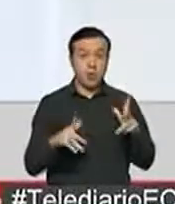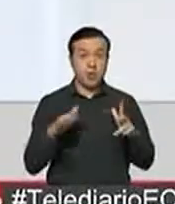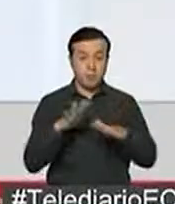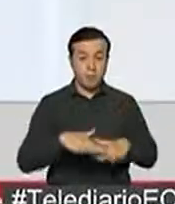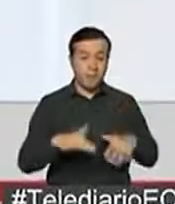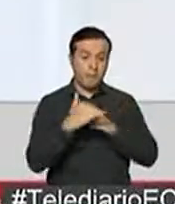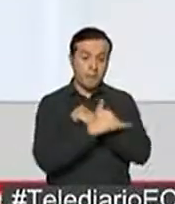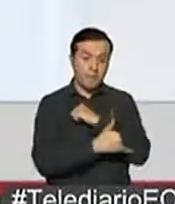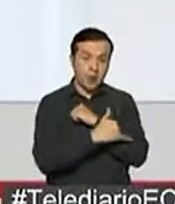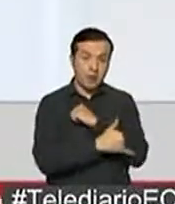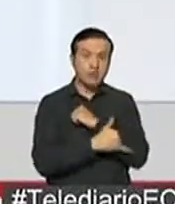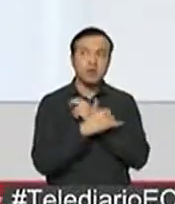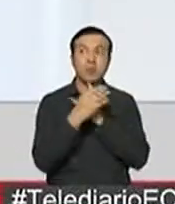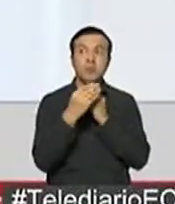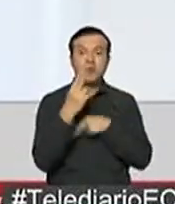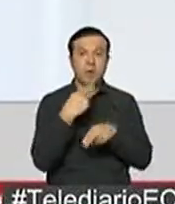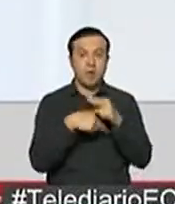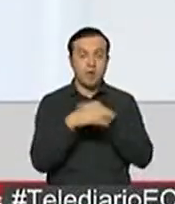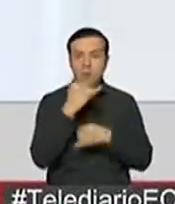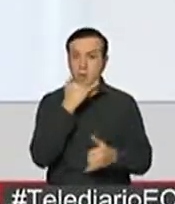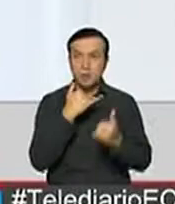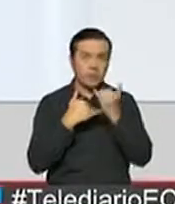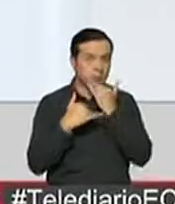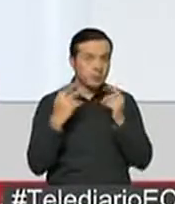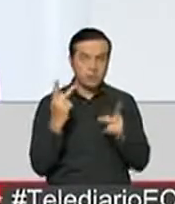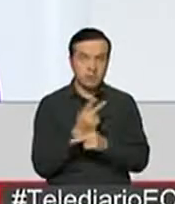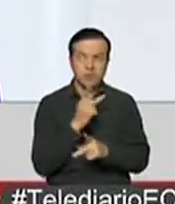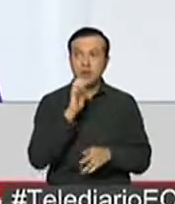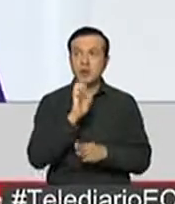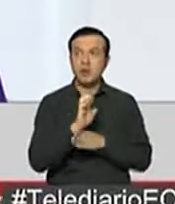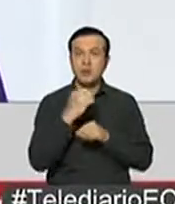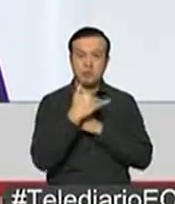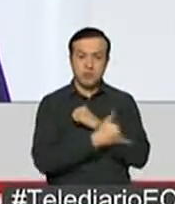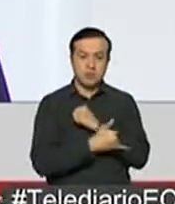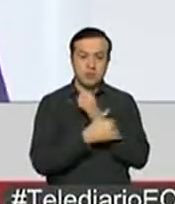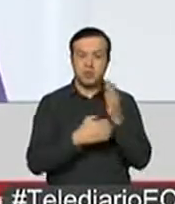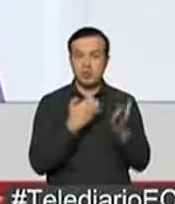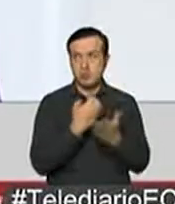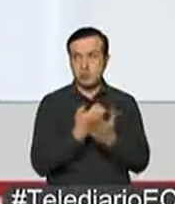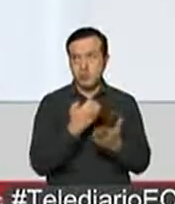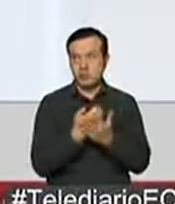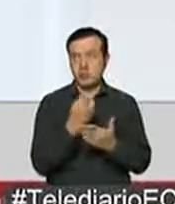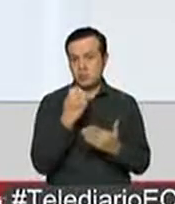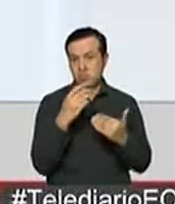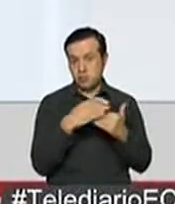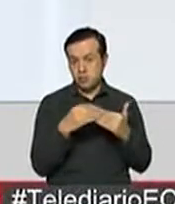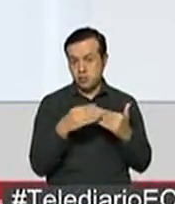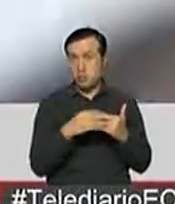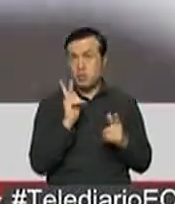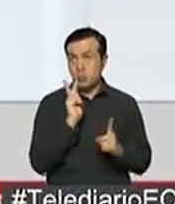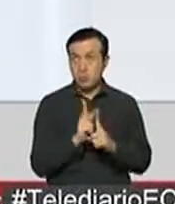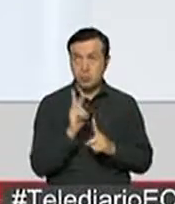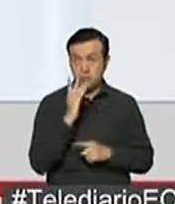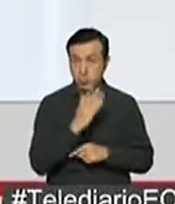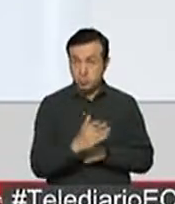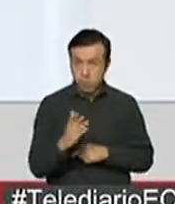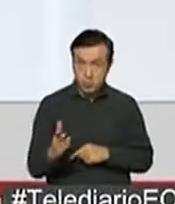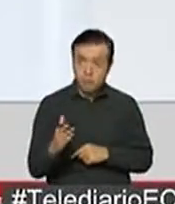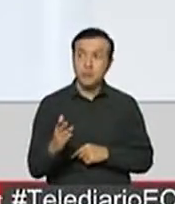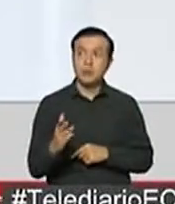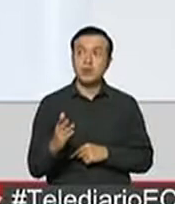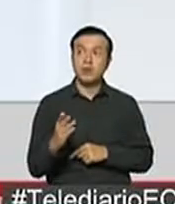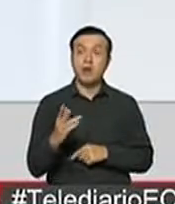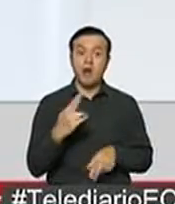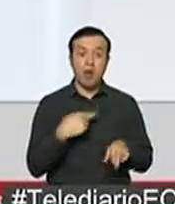atractivo para muchos negocios ilegales primero que el ecuador es un país con una economía dolarizada pero ese es un factor que hace que el